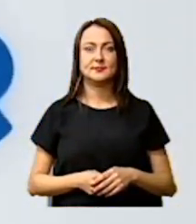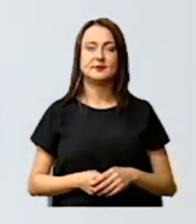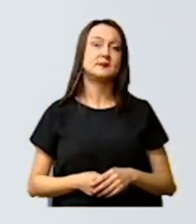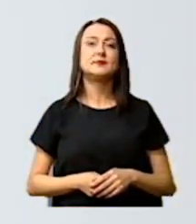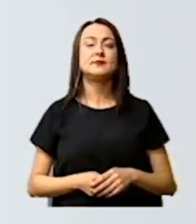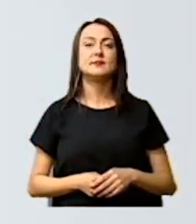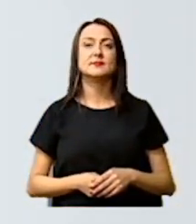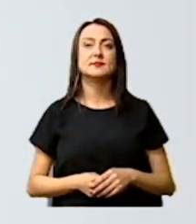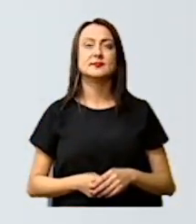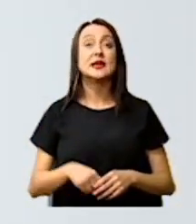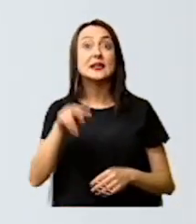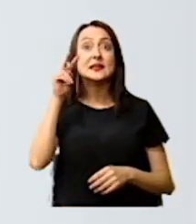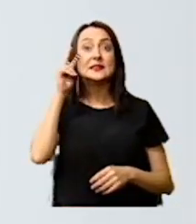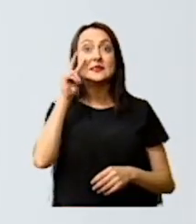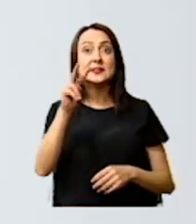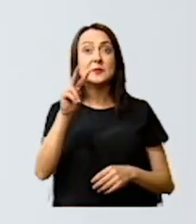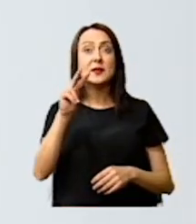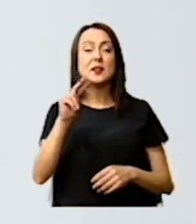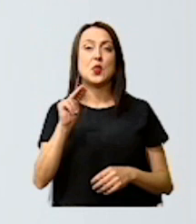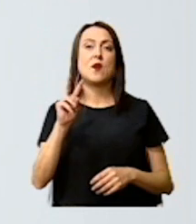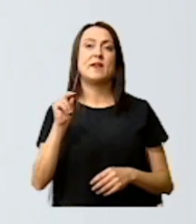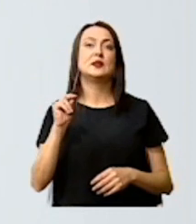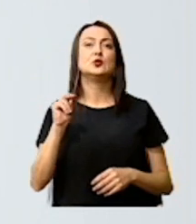Está haciendo Nova Sur.